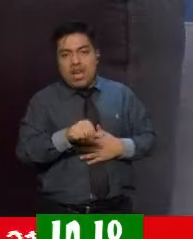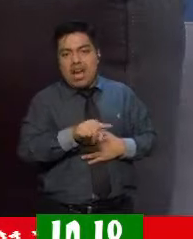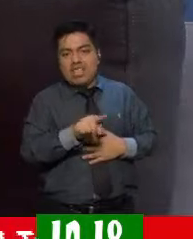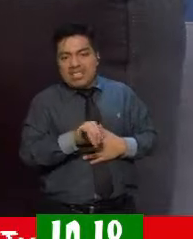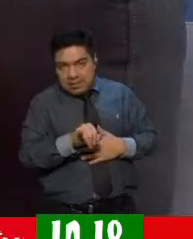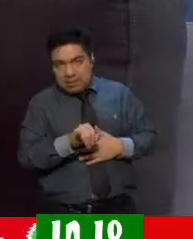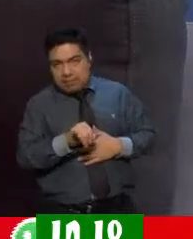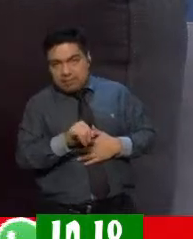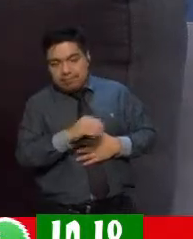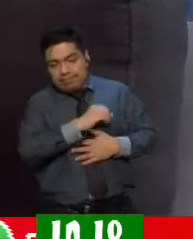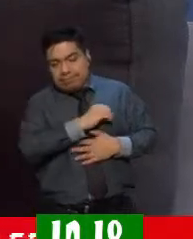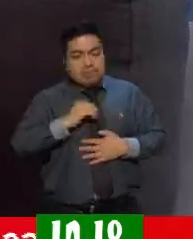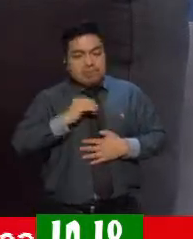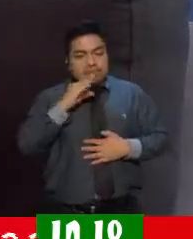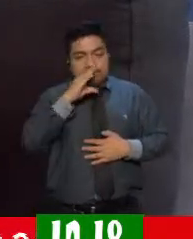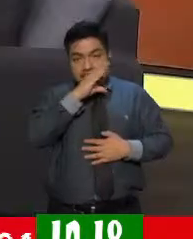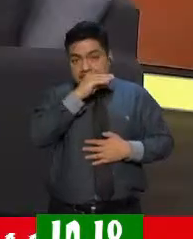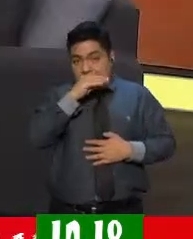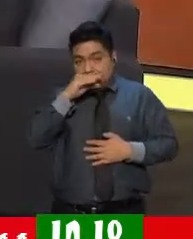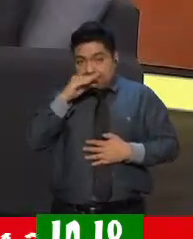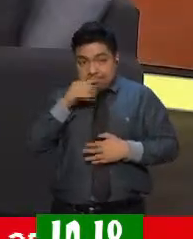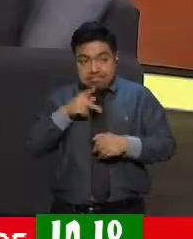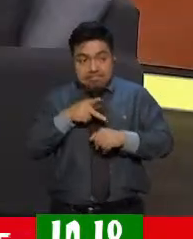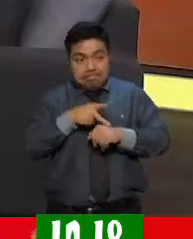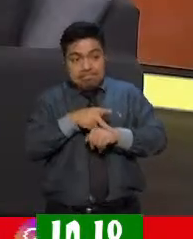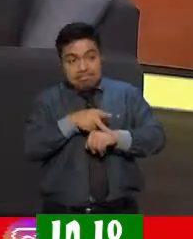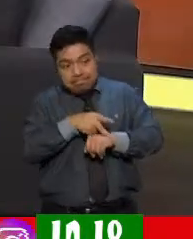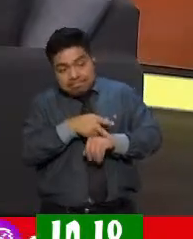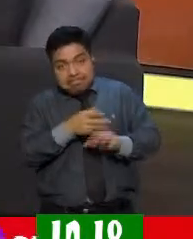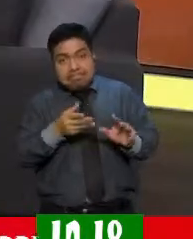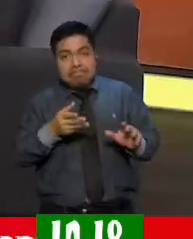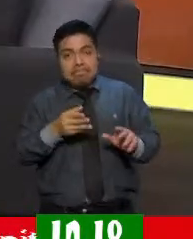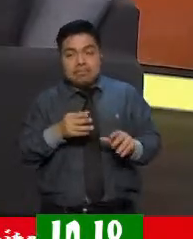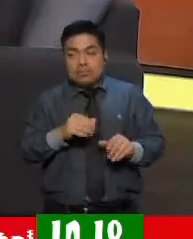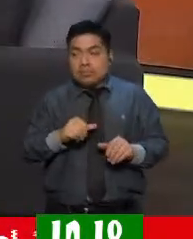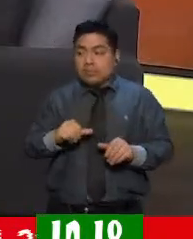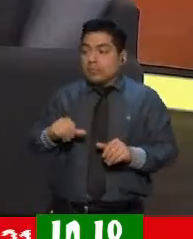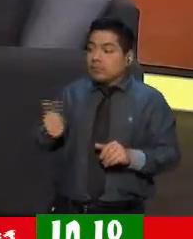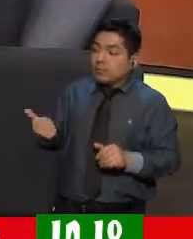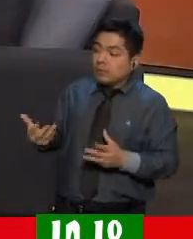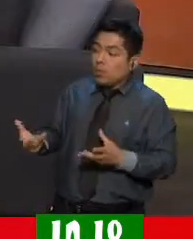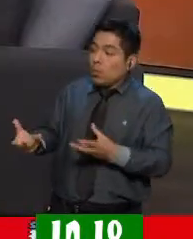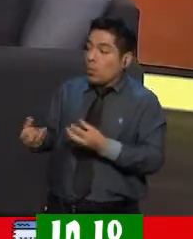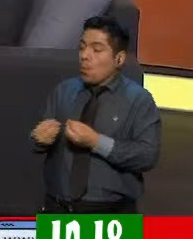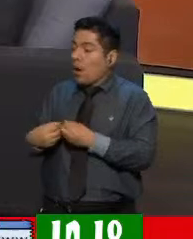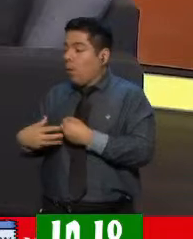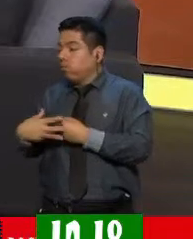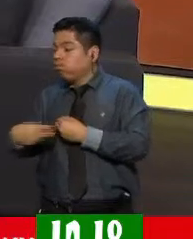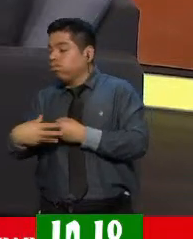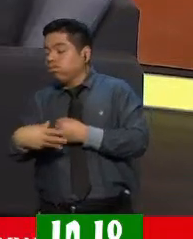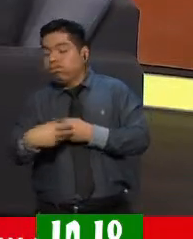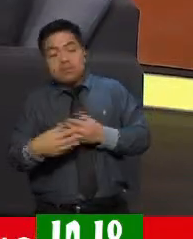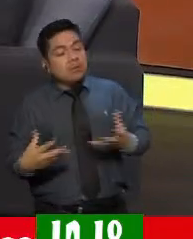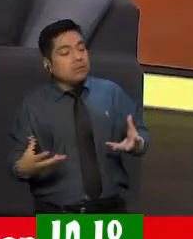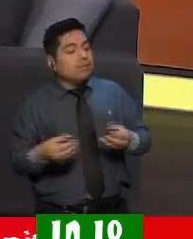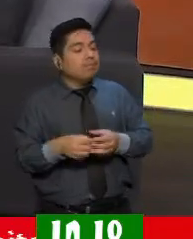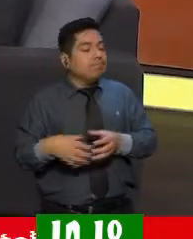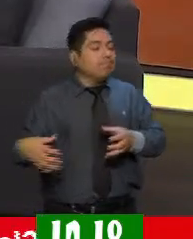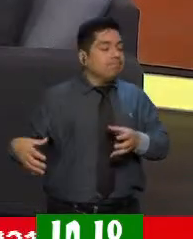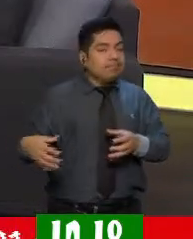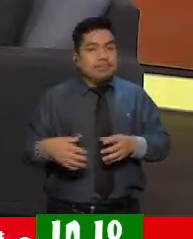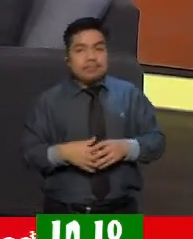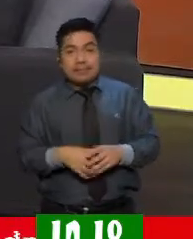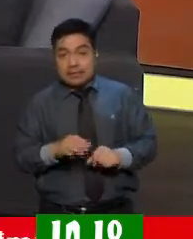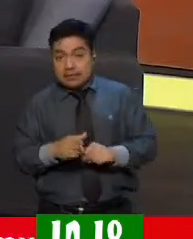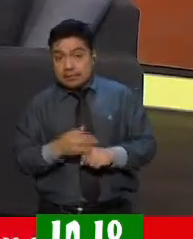odia los tonos de piel morena por tratar de ser amable, Sí. pues se junta con otros tantos, se replica y se maximiza, ¿no? Así es, y es que es por eso